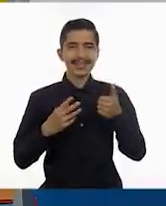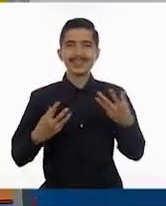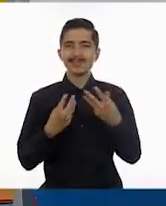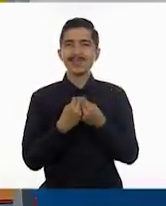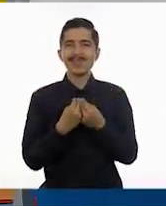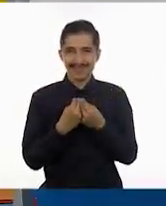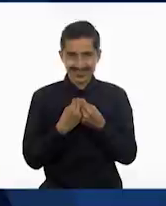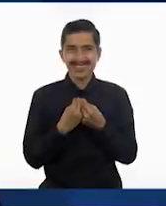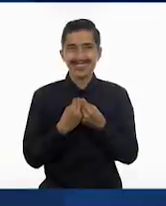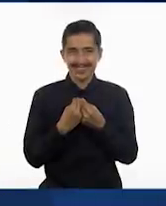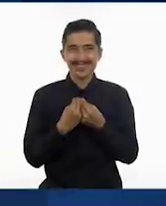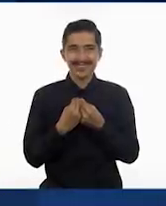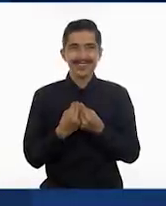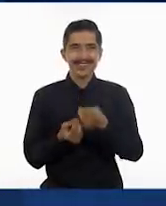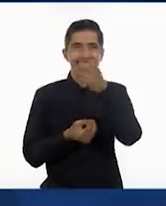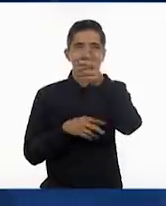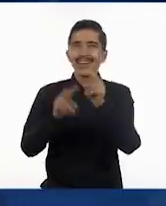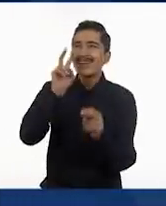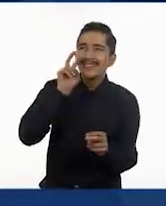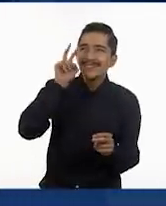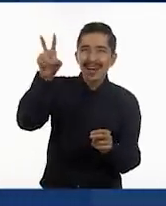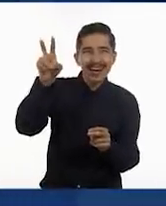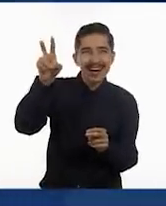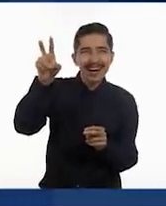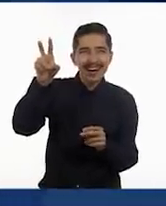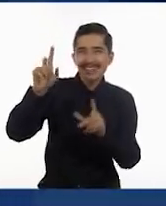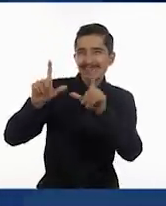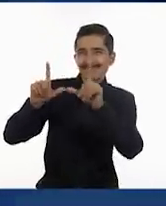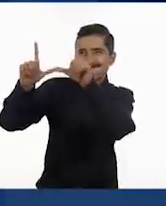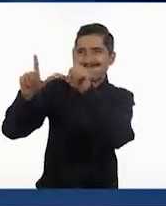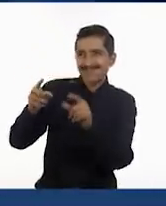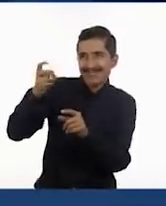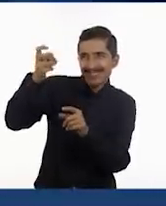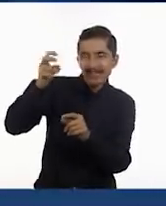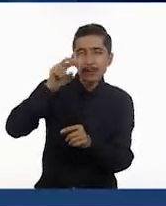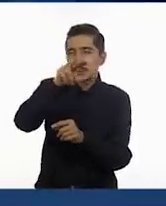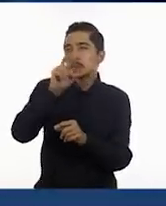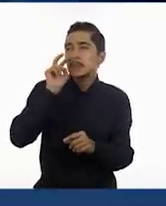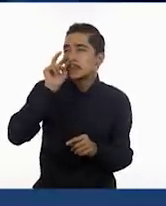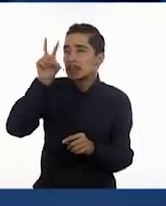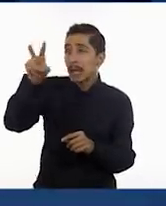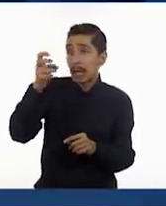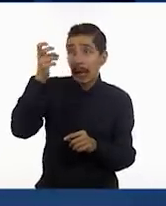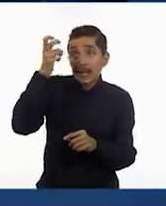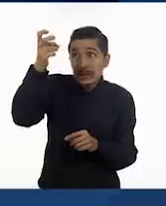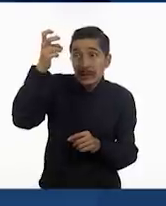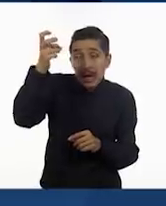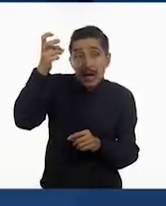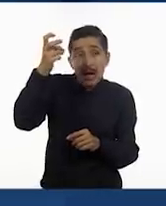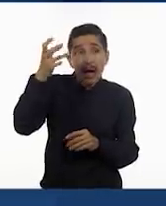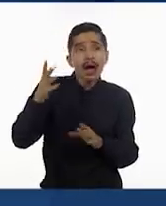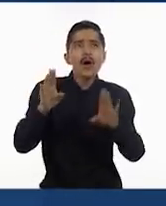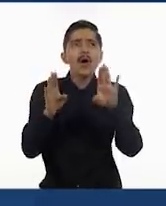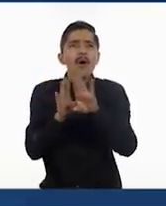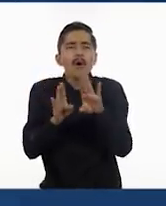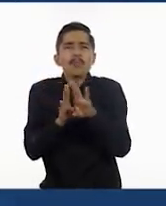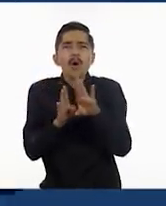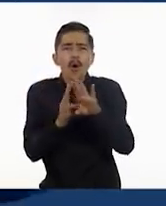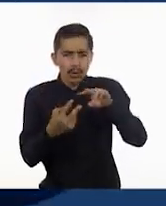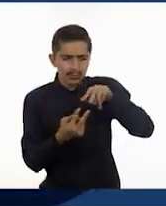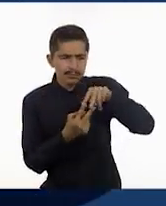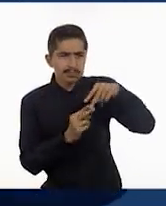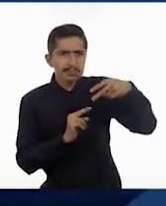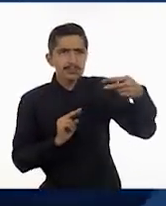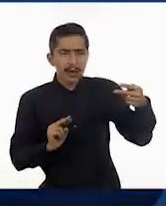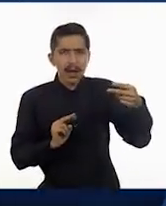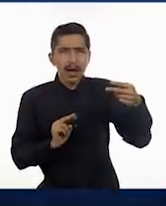aparecer ahorita en su pantalla un gráfico. Si miramos el esquema, de hecho vamos a ver cómo los cromosomas se juntan